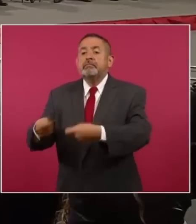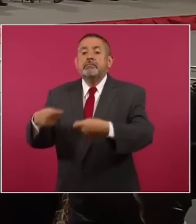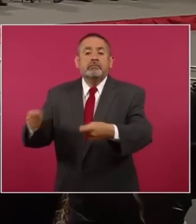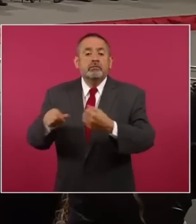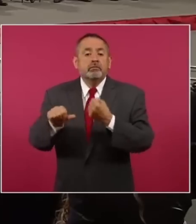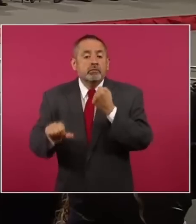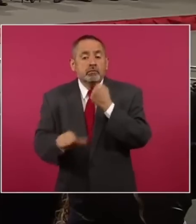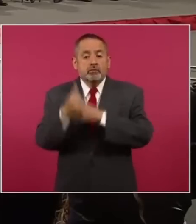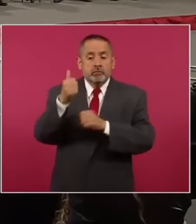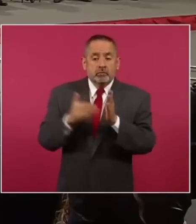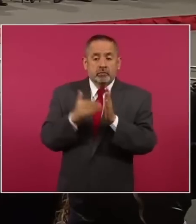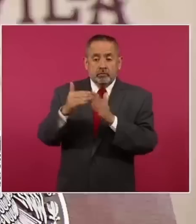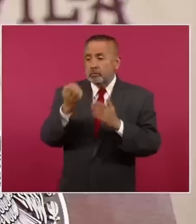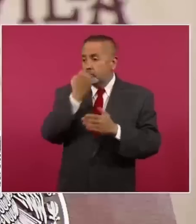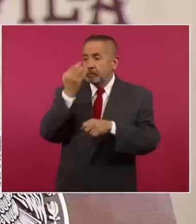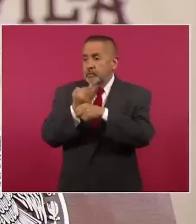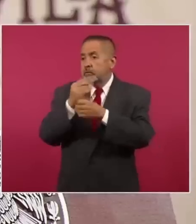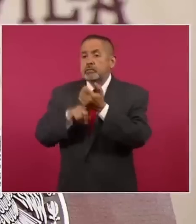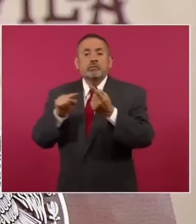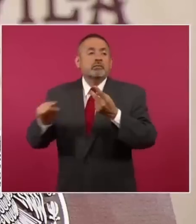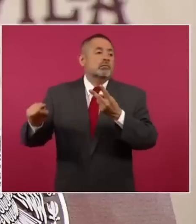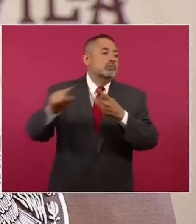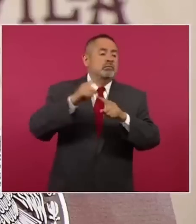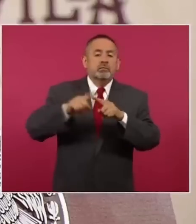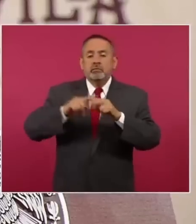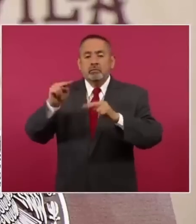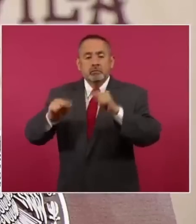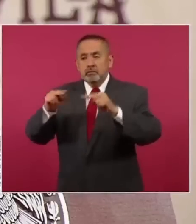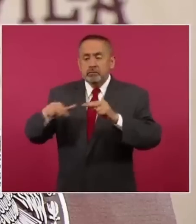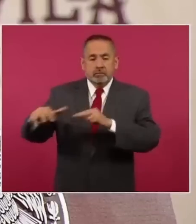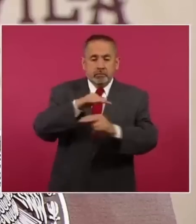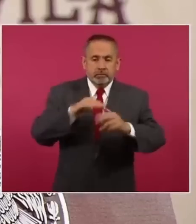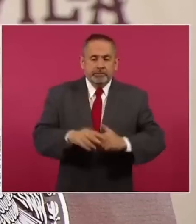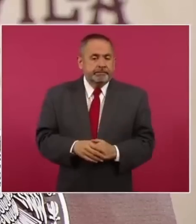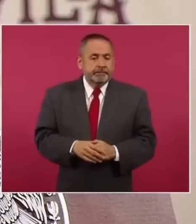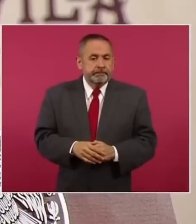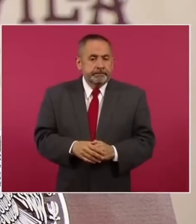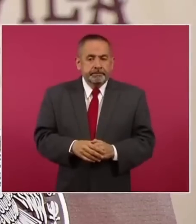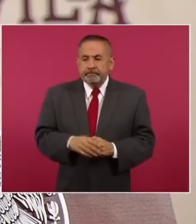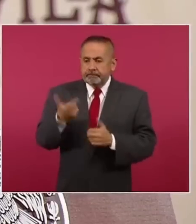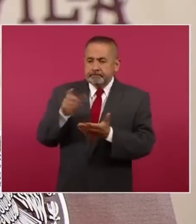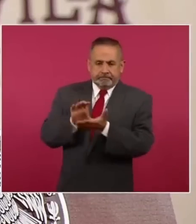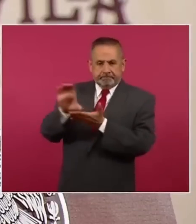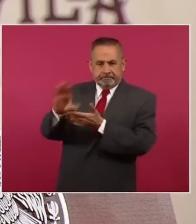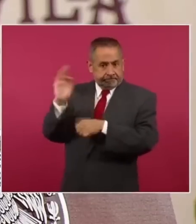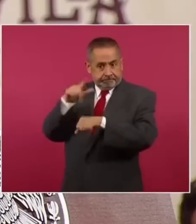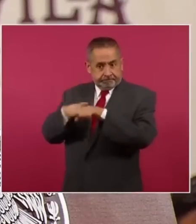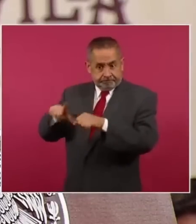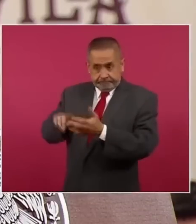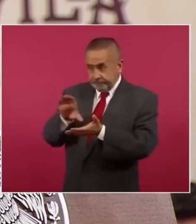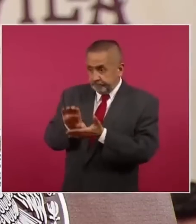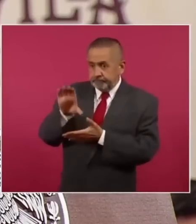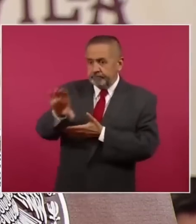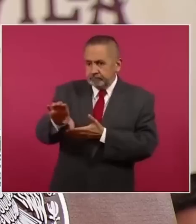de estudiantes de todos los niveles educativos. Los recursos públicos federales asignados fueron aplicados